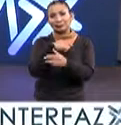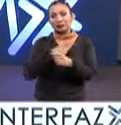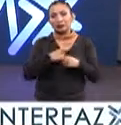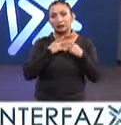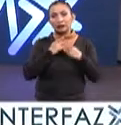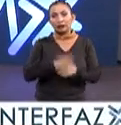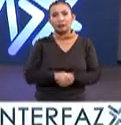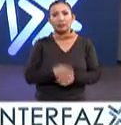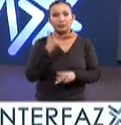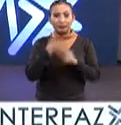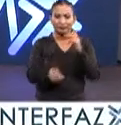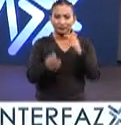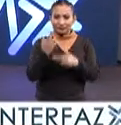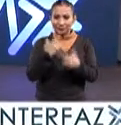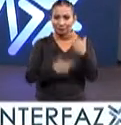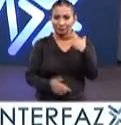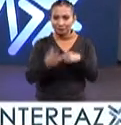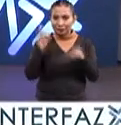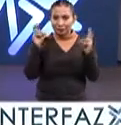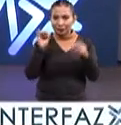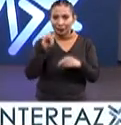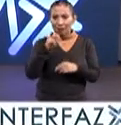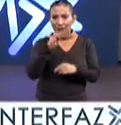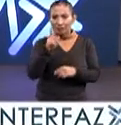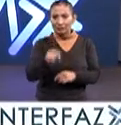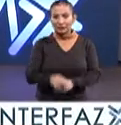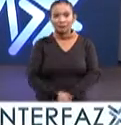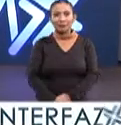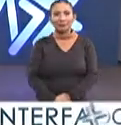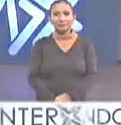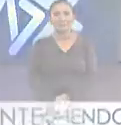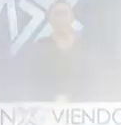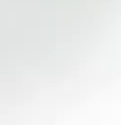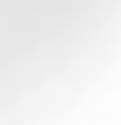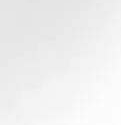dirección. Una breve pausa y regresamos con más en Interfaz. No se vayan. Muchas gracias.